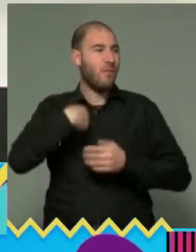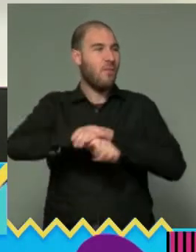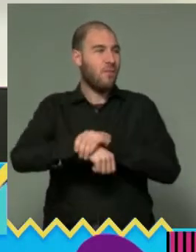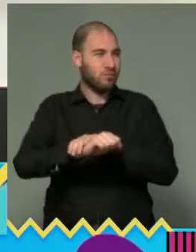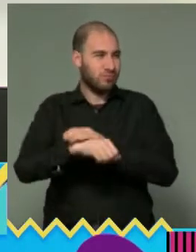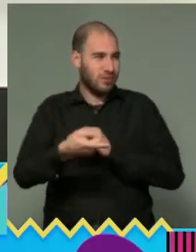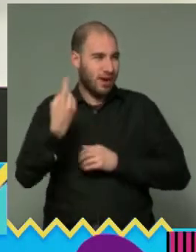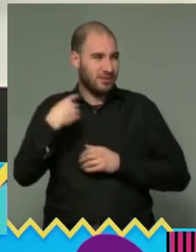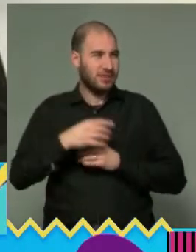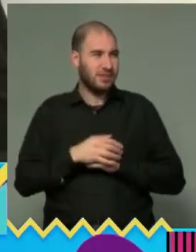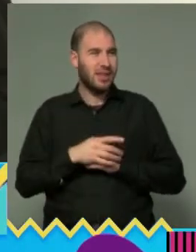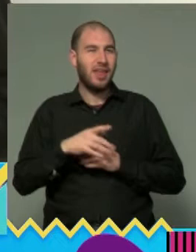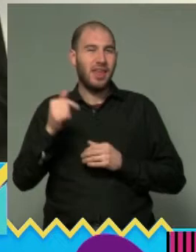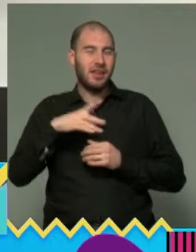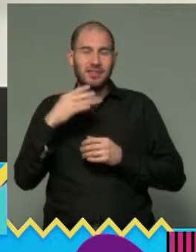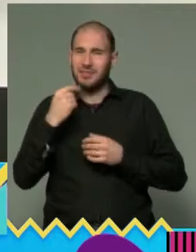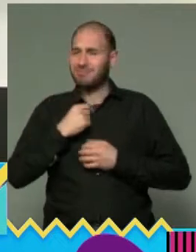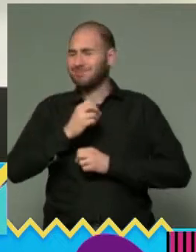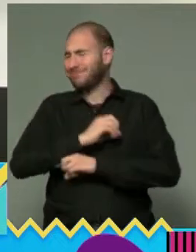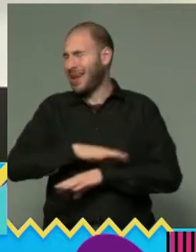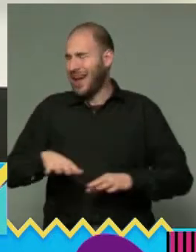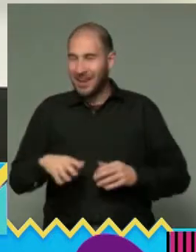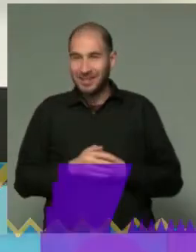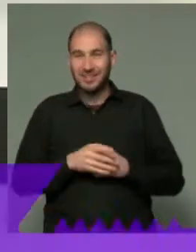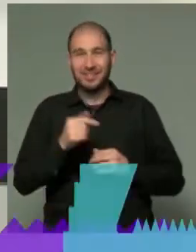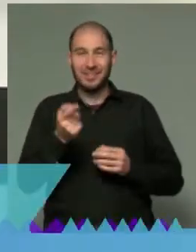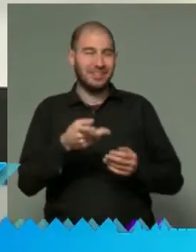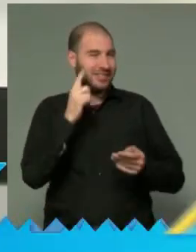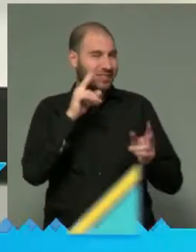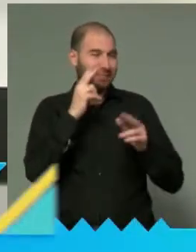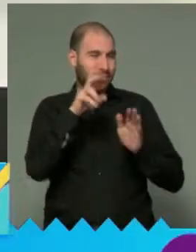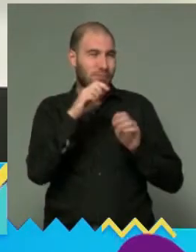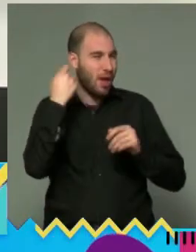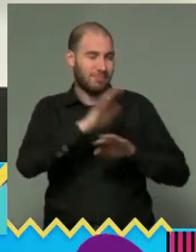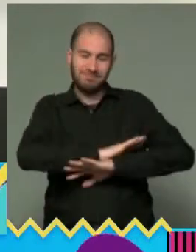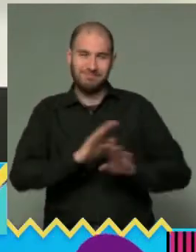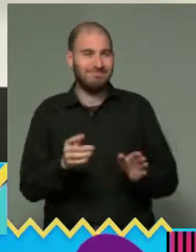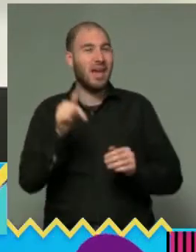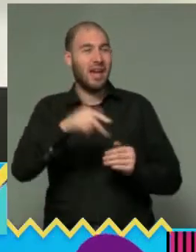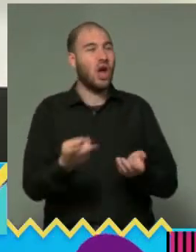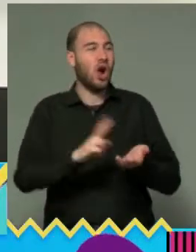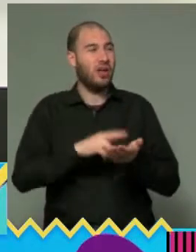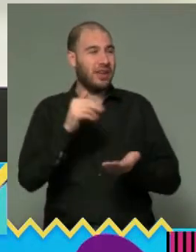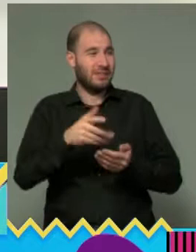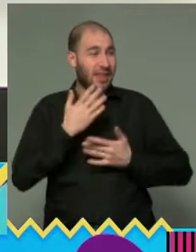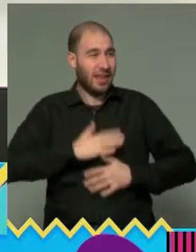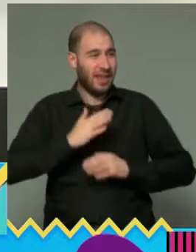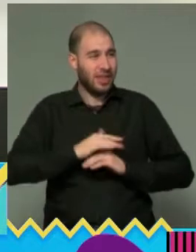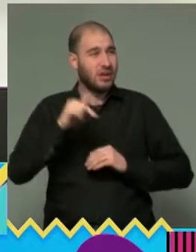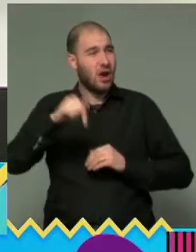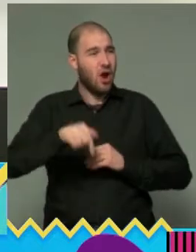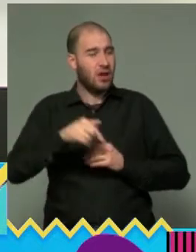que tuvimos ayer. Que después del sabor amargo. Había que dar vuelta de página de ese programa, pero bueno, aquí estamos nuevamente ya más tranquilos. Y